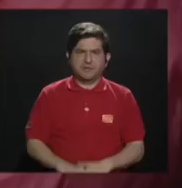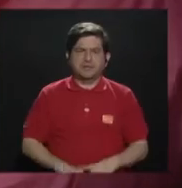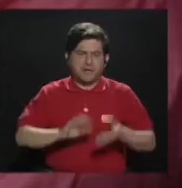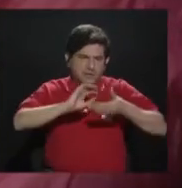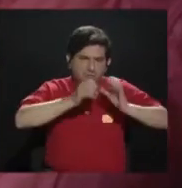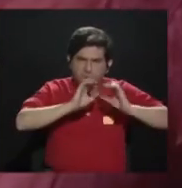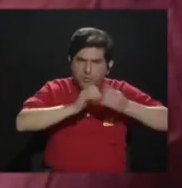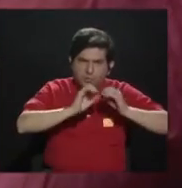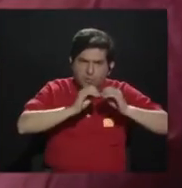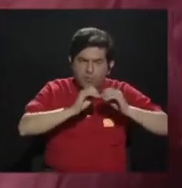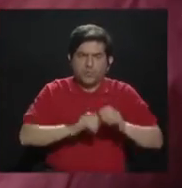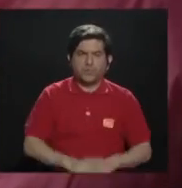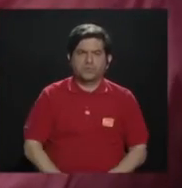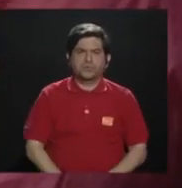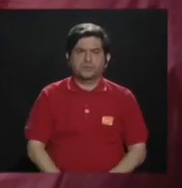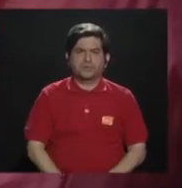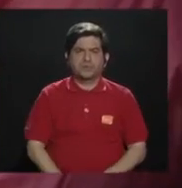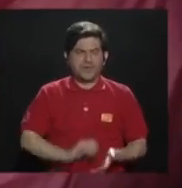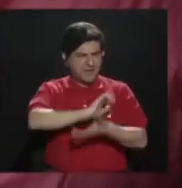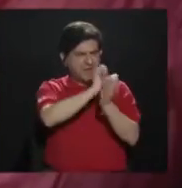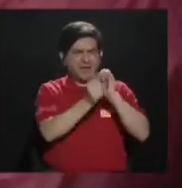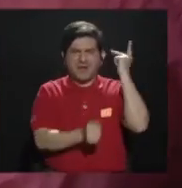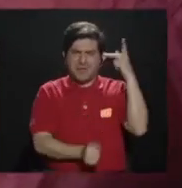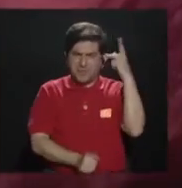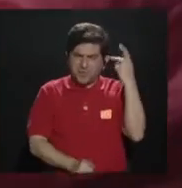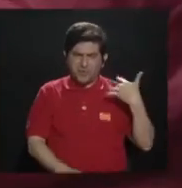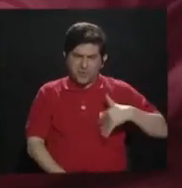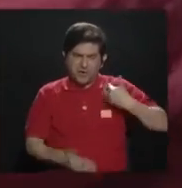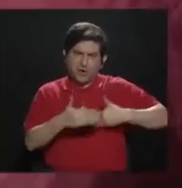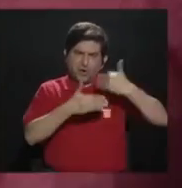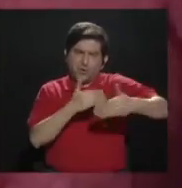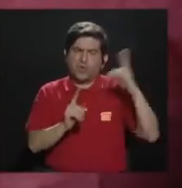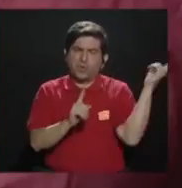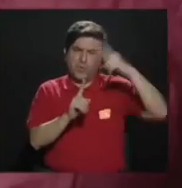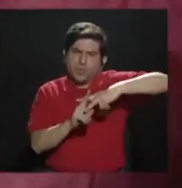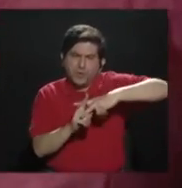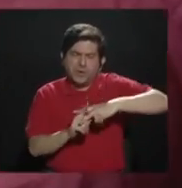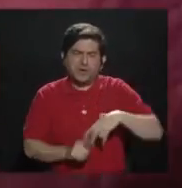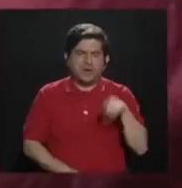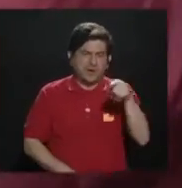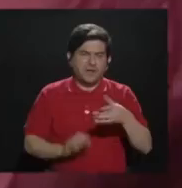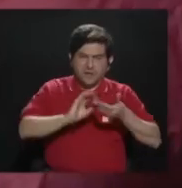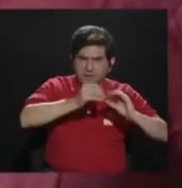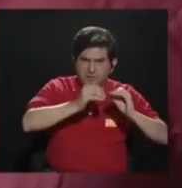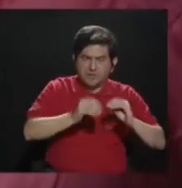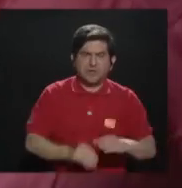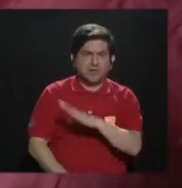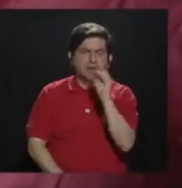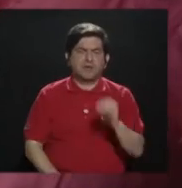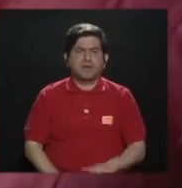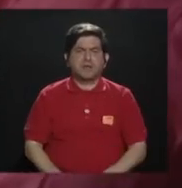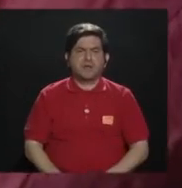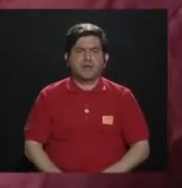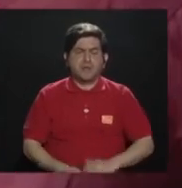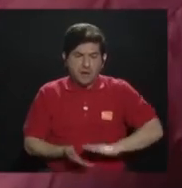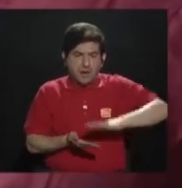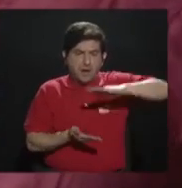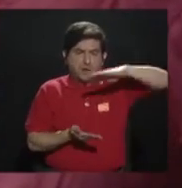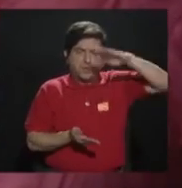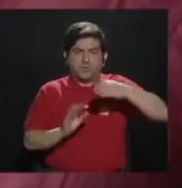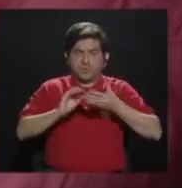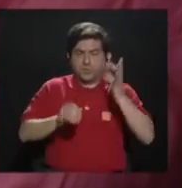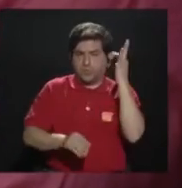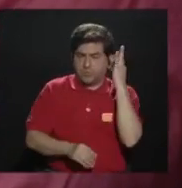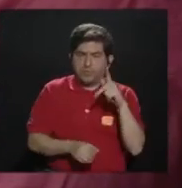cuotas? Es decir, ¿cambió la política argentina después de que se aplicaron estas cuotas y entraron un número mayor de mujeres a los